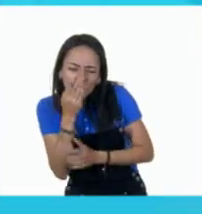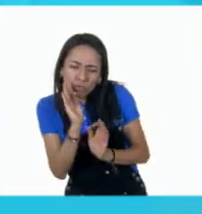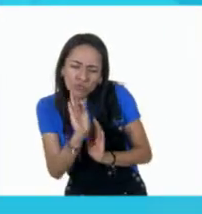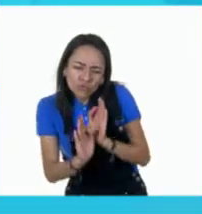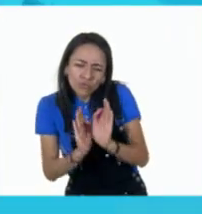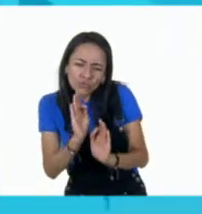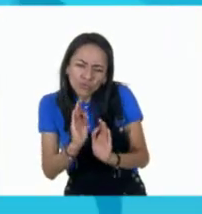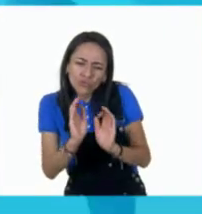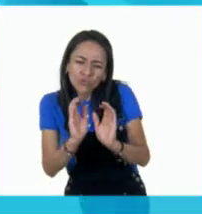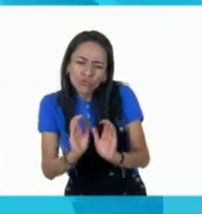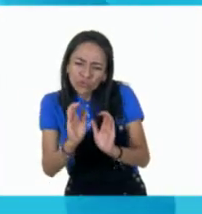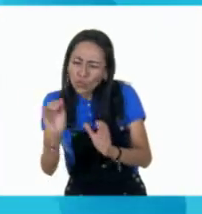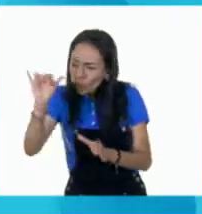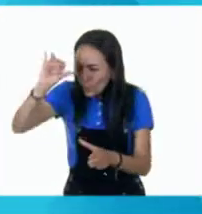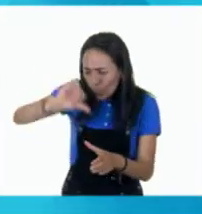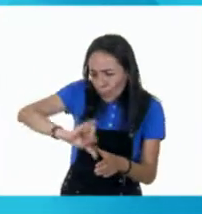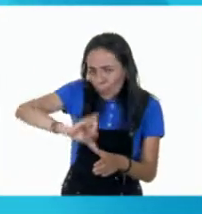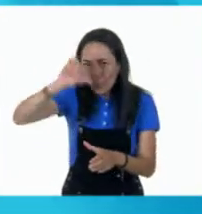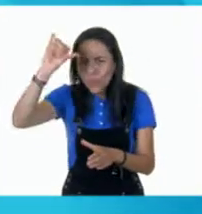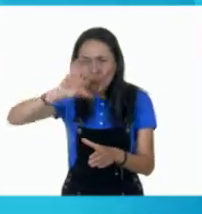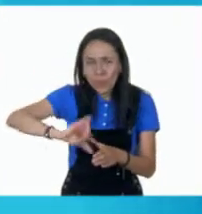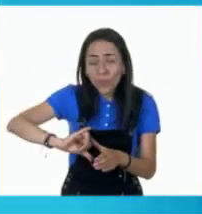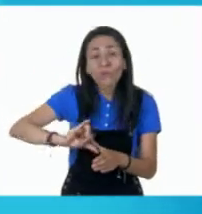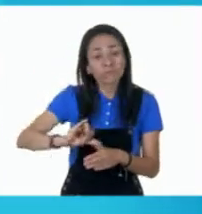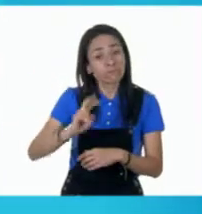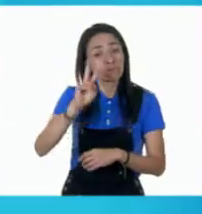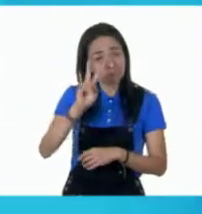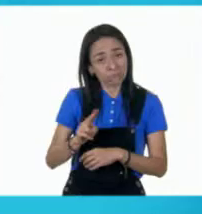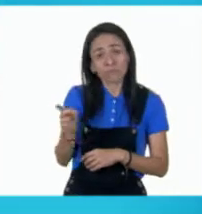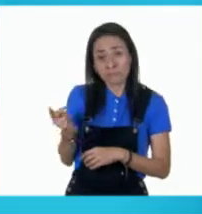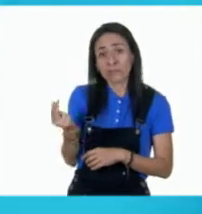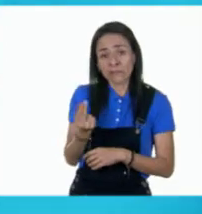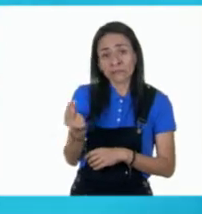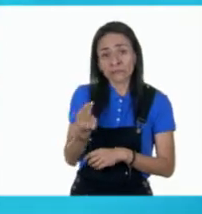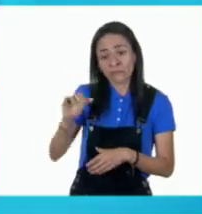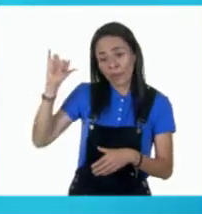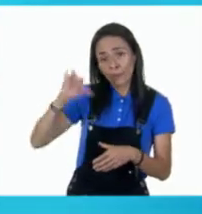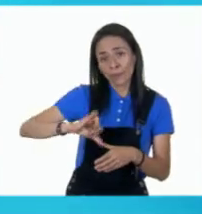Es importante que les pongamos agua para que crezcan.